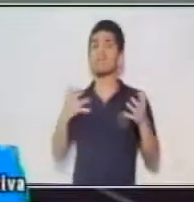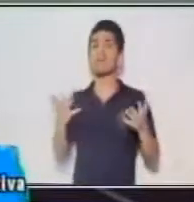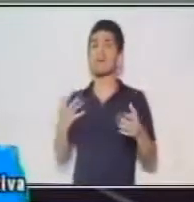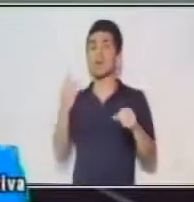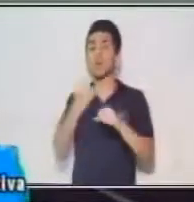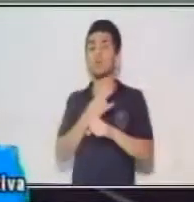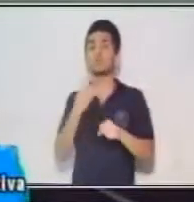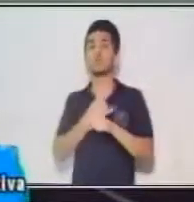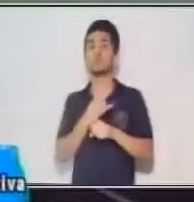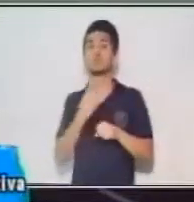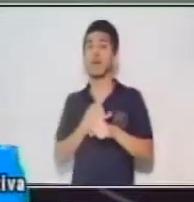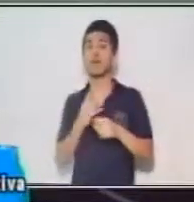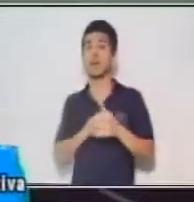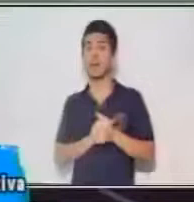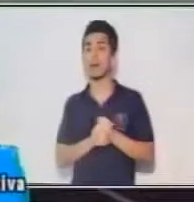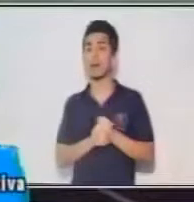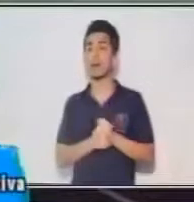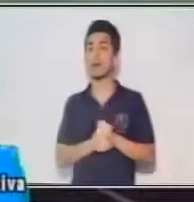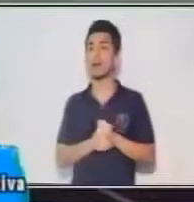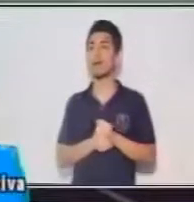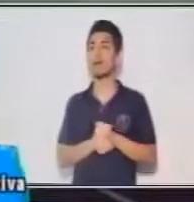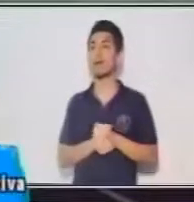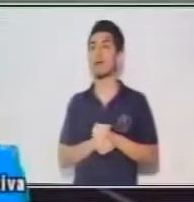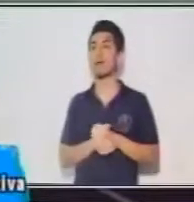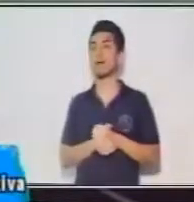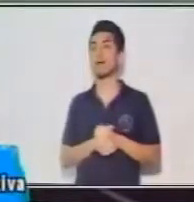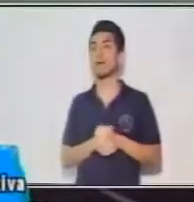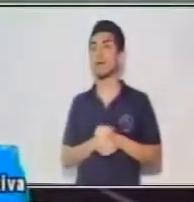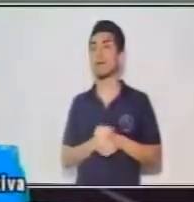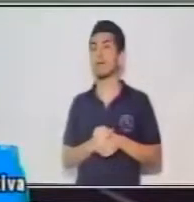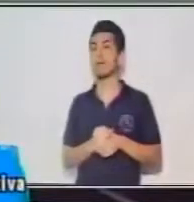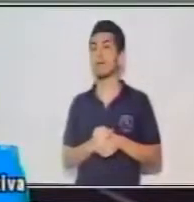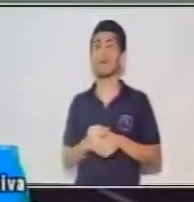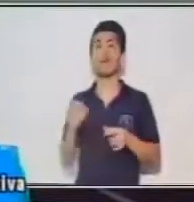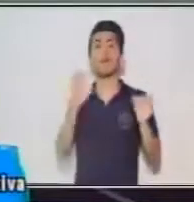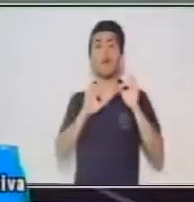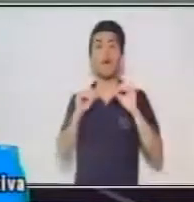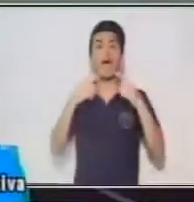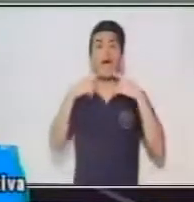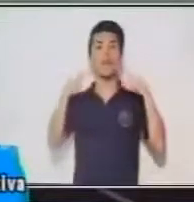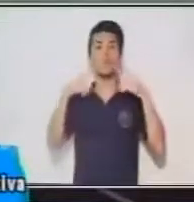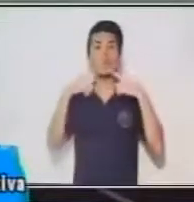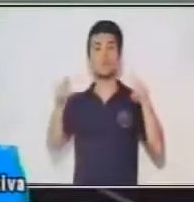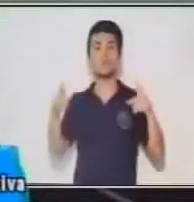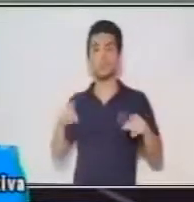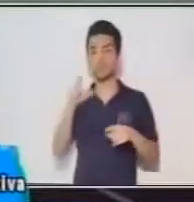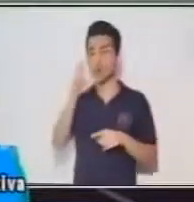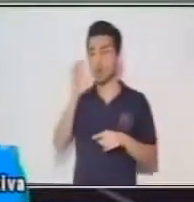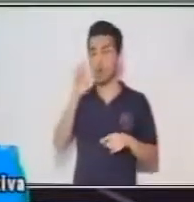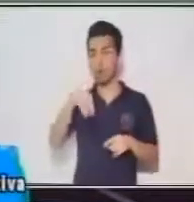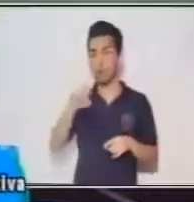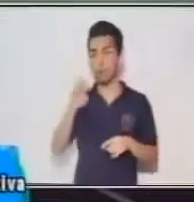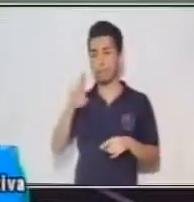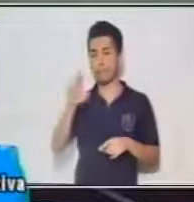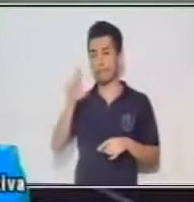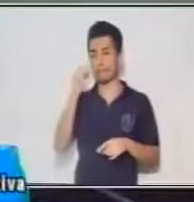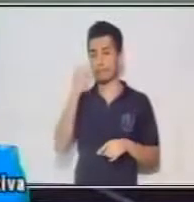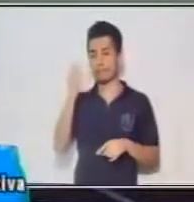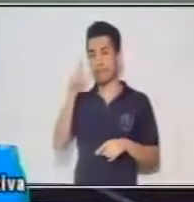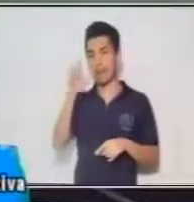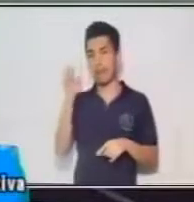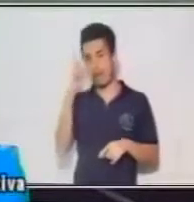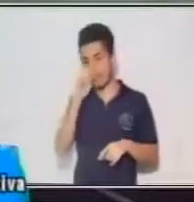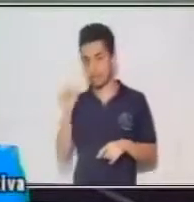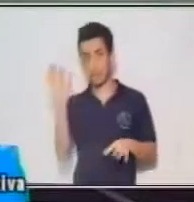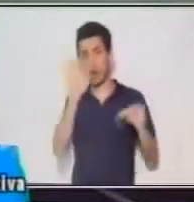usar o anuncios de comerciales. ¿Los has visto? Sí, o afiches también.